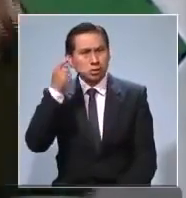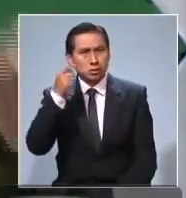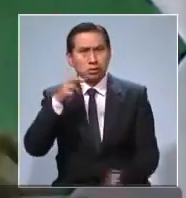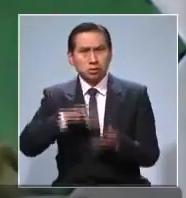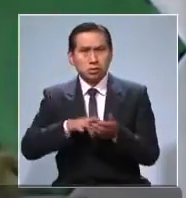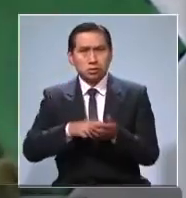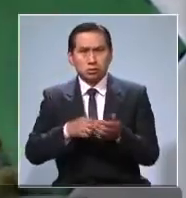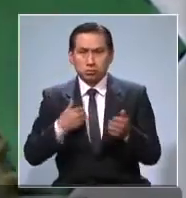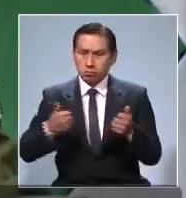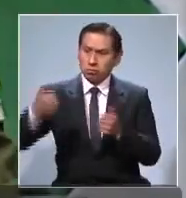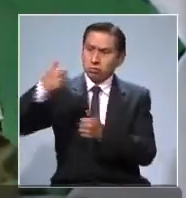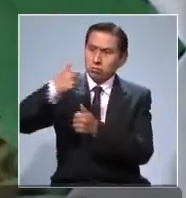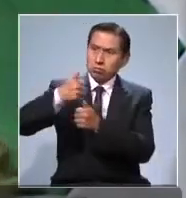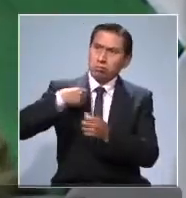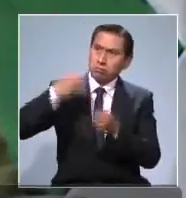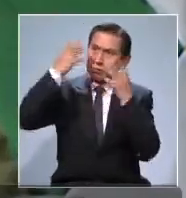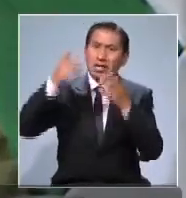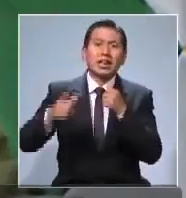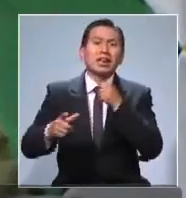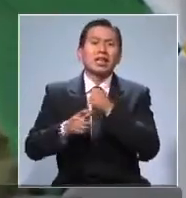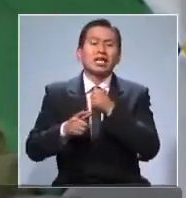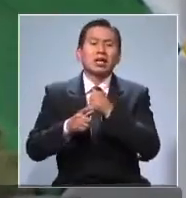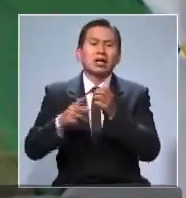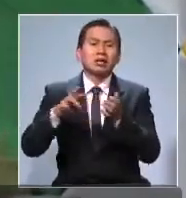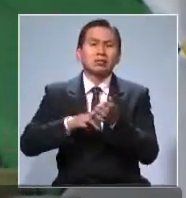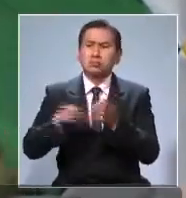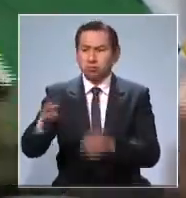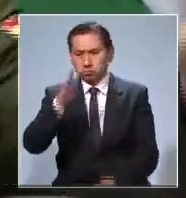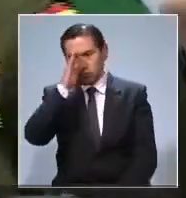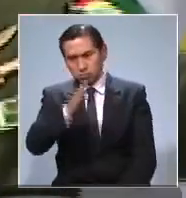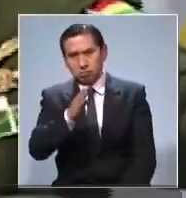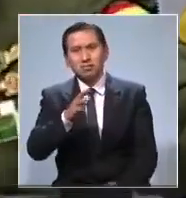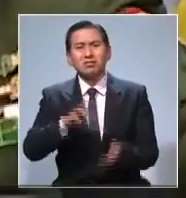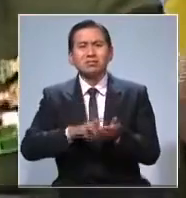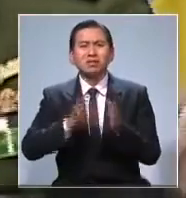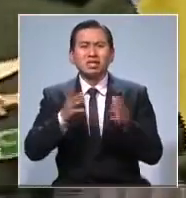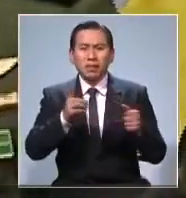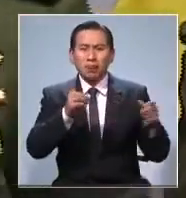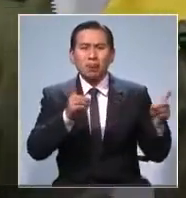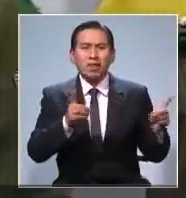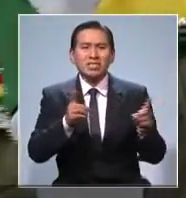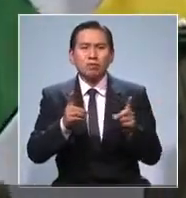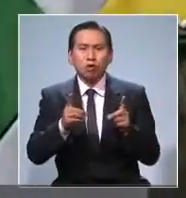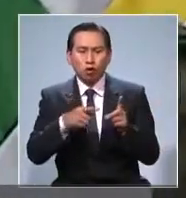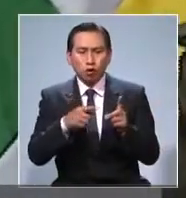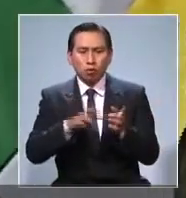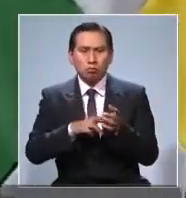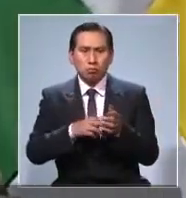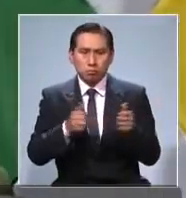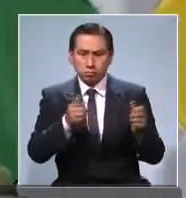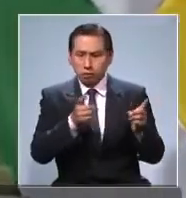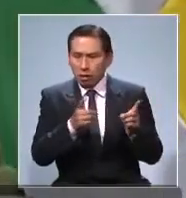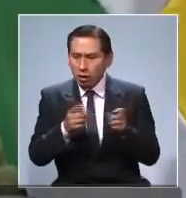a su líder. Disciplina, como sabemos, viene de la palabra discípulo, andar hermanado.